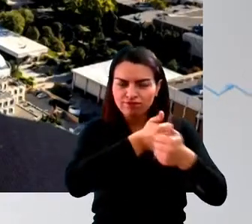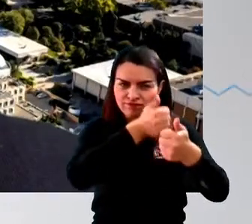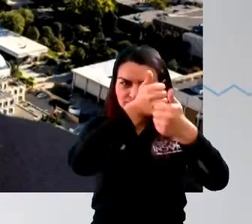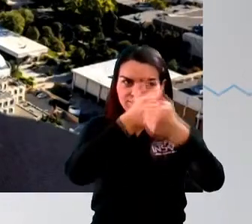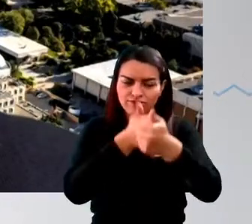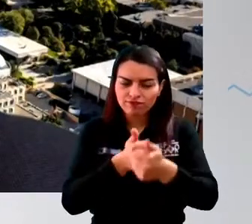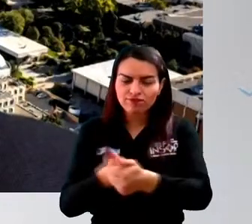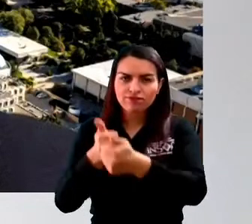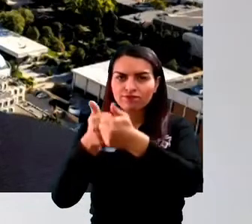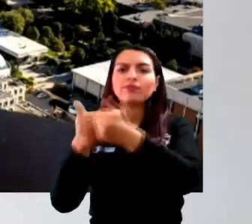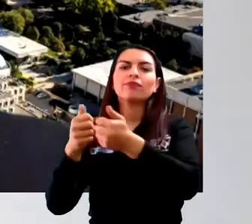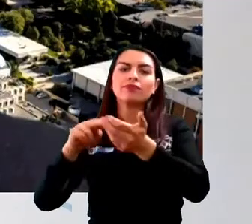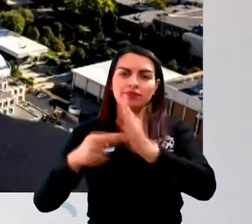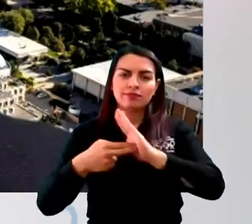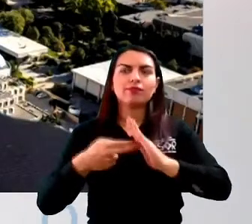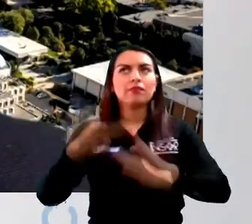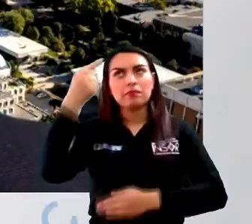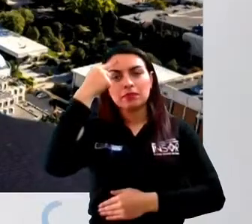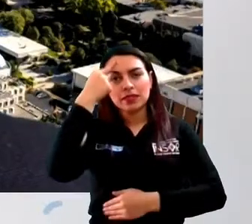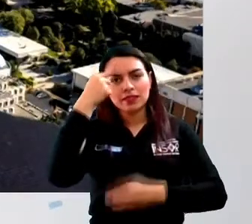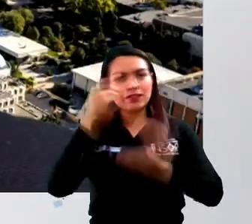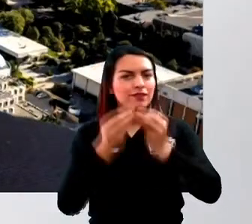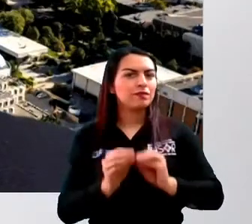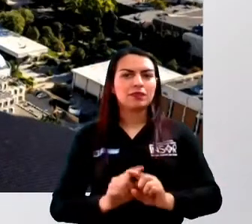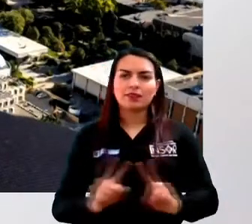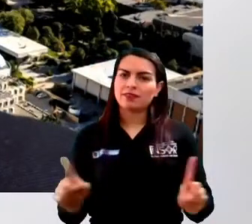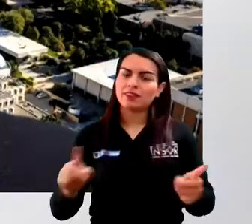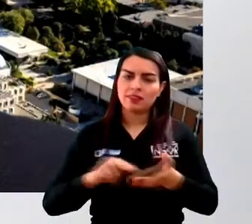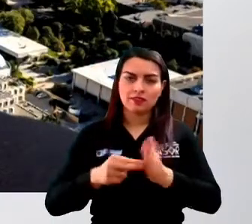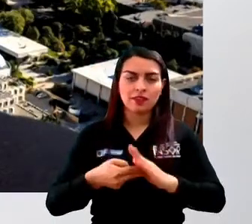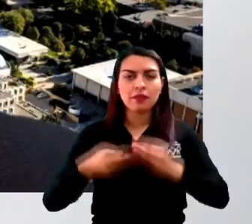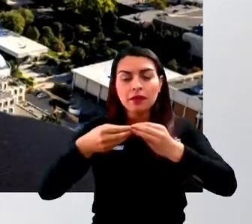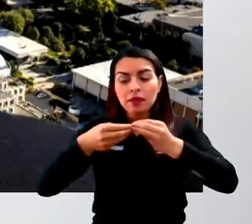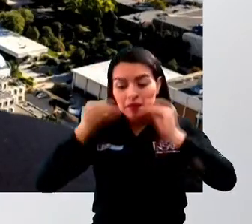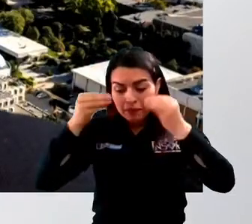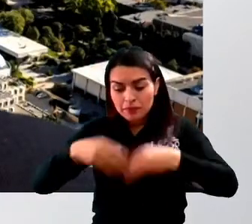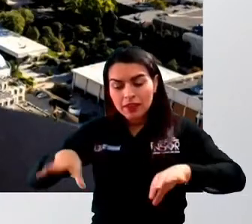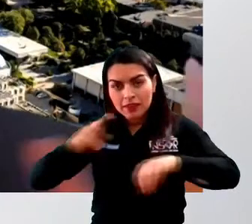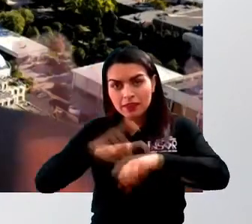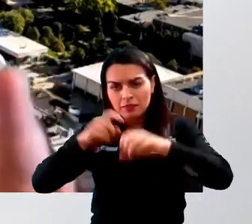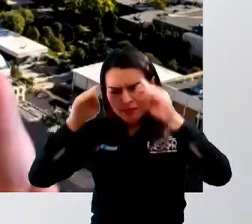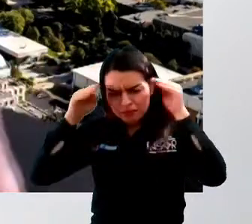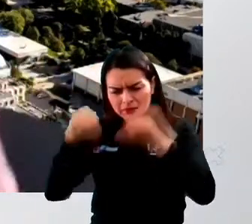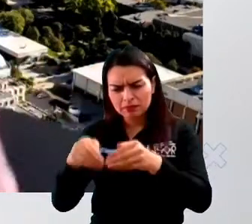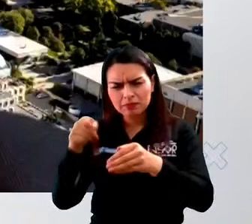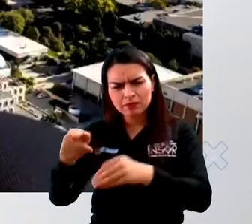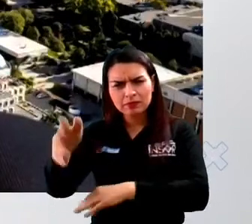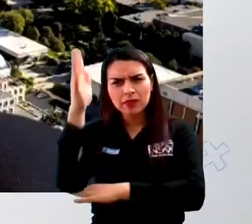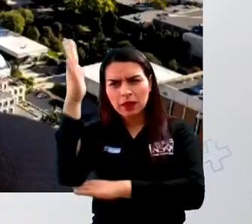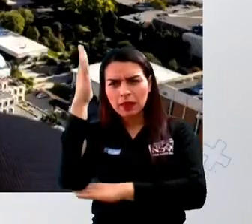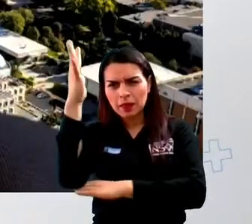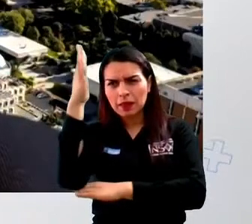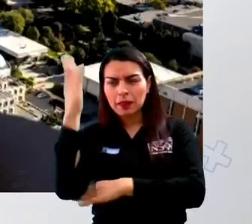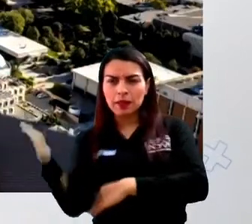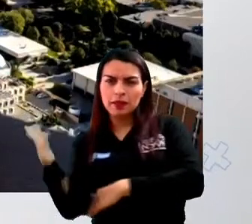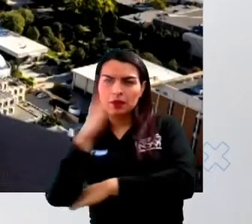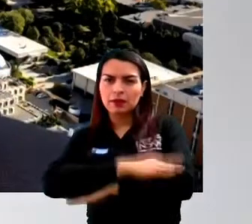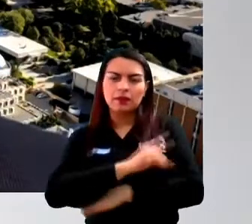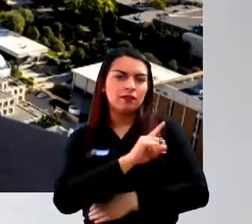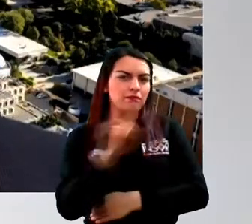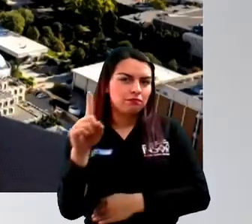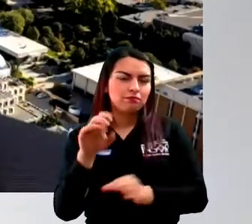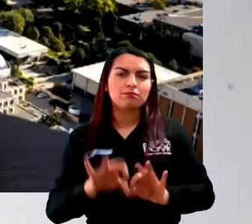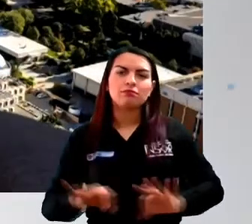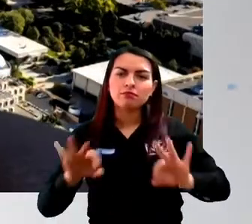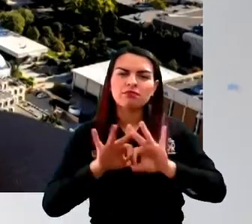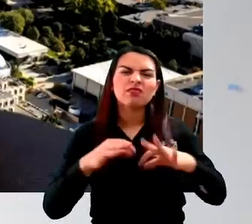pensar diferente. No gastar tanto tiempo dando conferencias en nuestras clases y pasar más